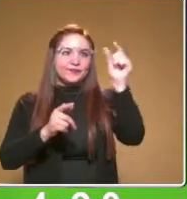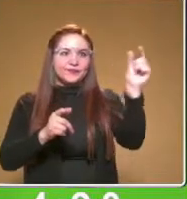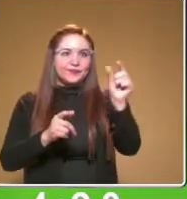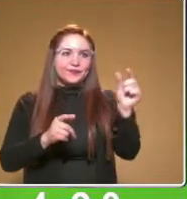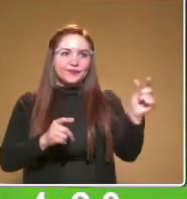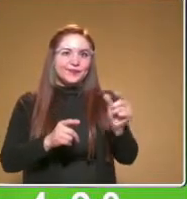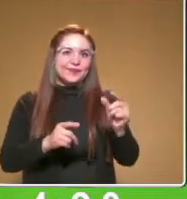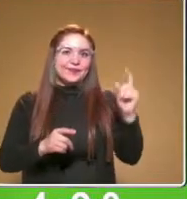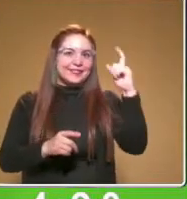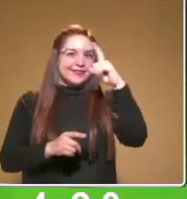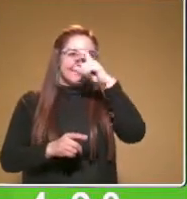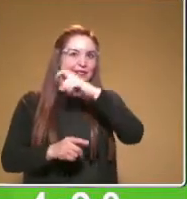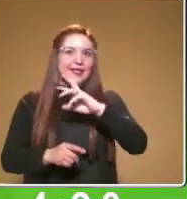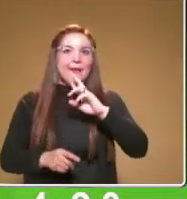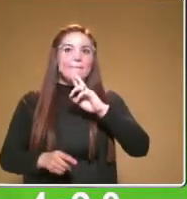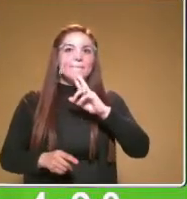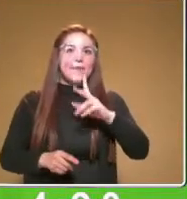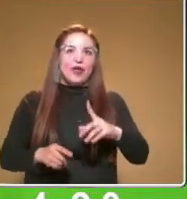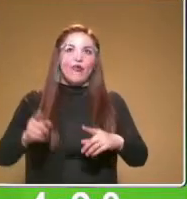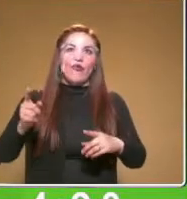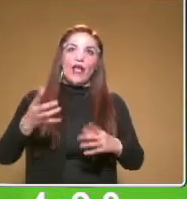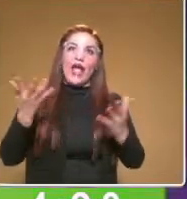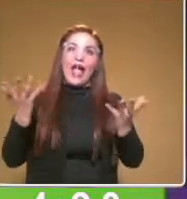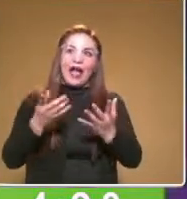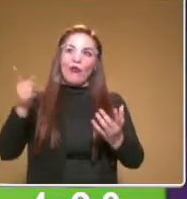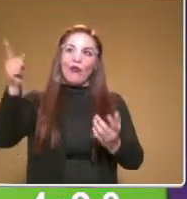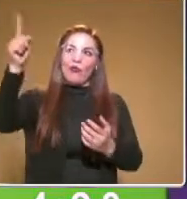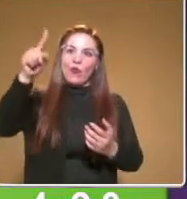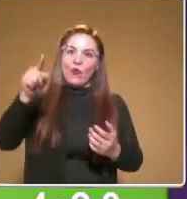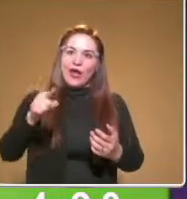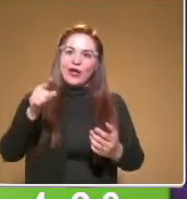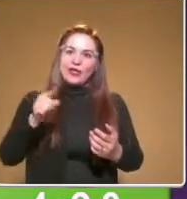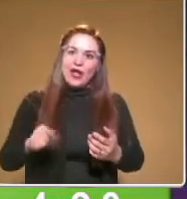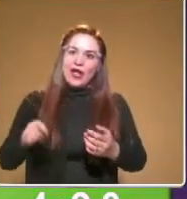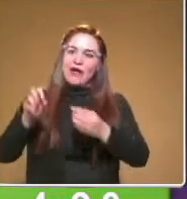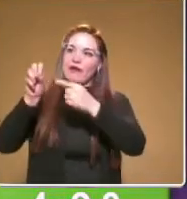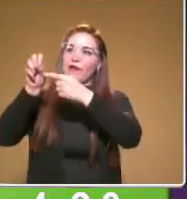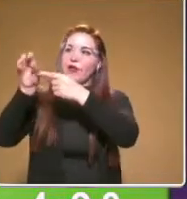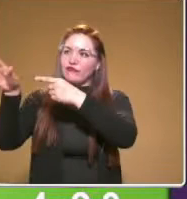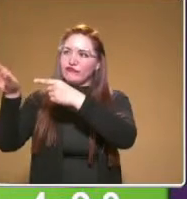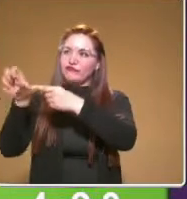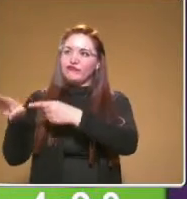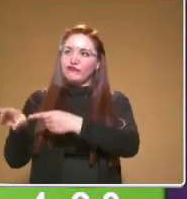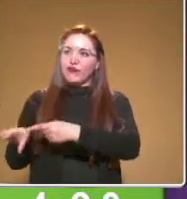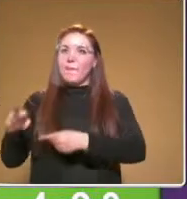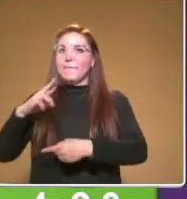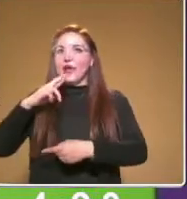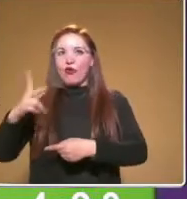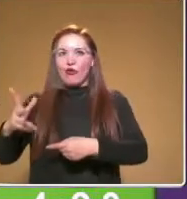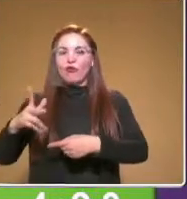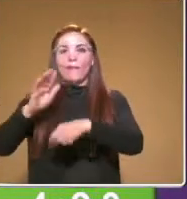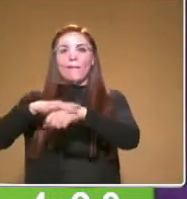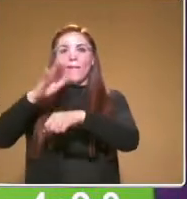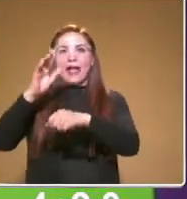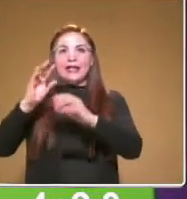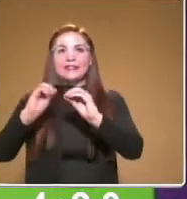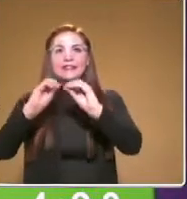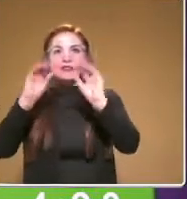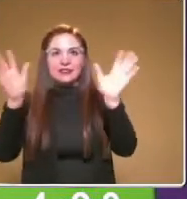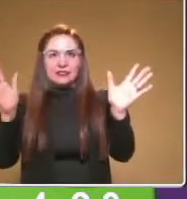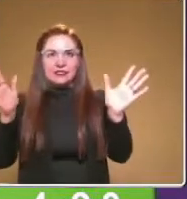que no. A lo mejor aquí... Y habría una mejor comprensión por dar la información o los ejemplos, maestra, yo creo, o hasta los periodos, como